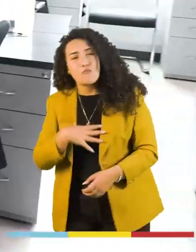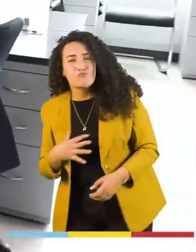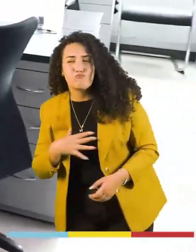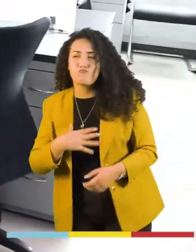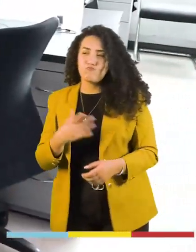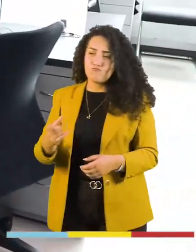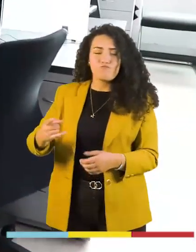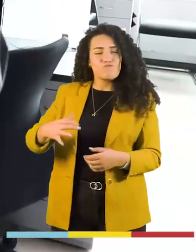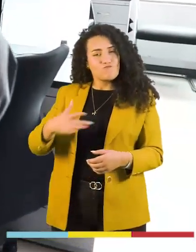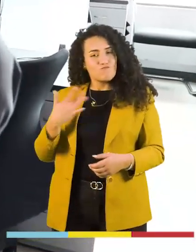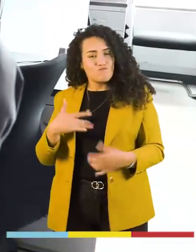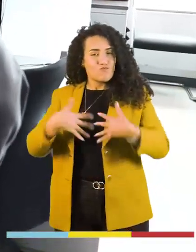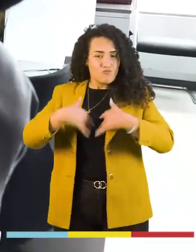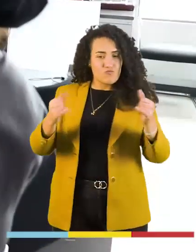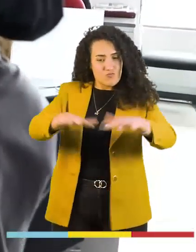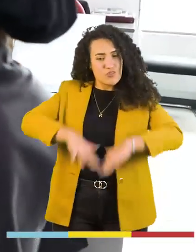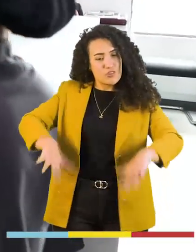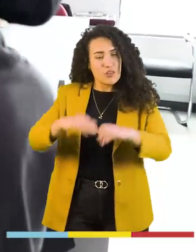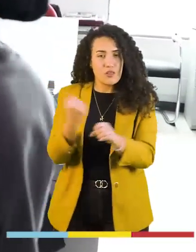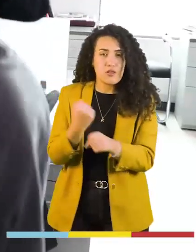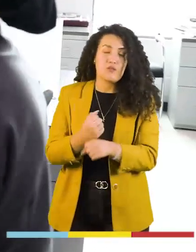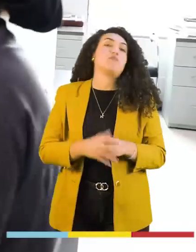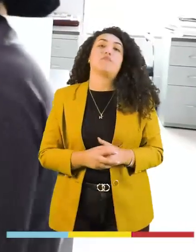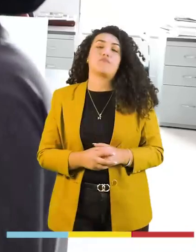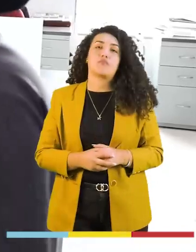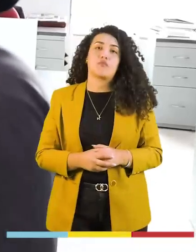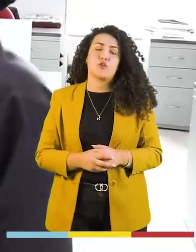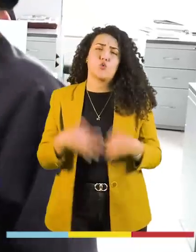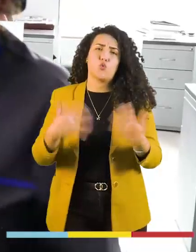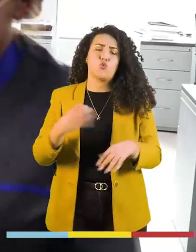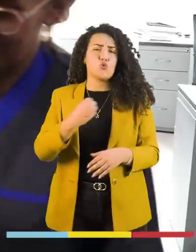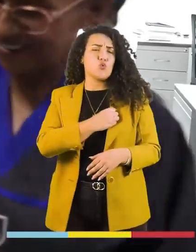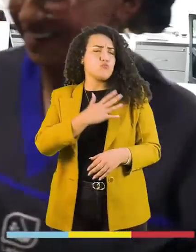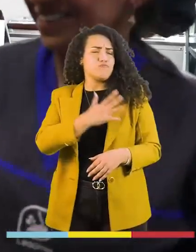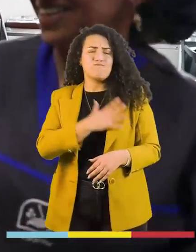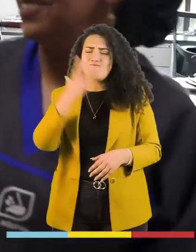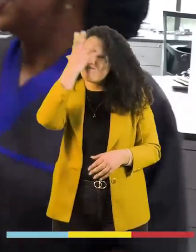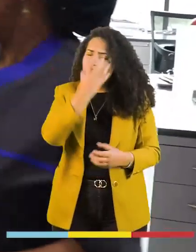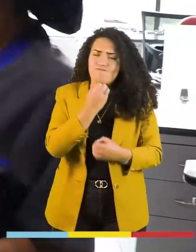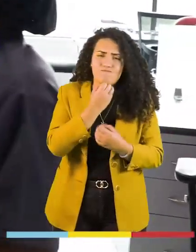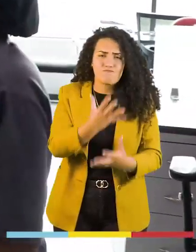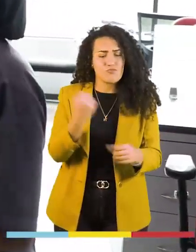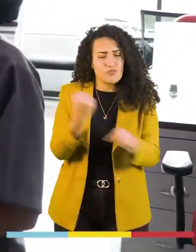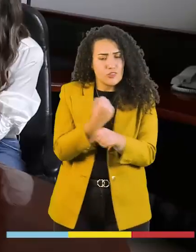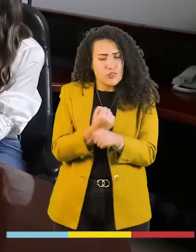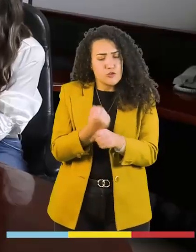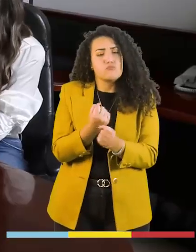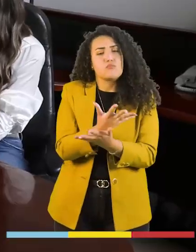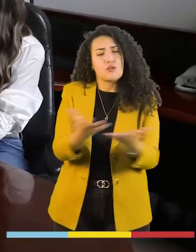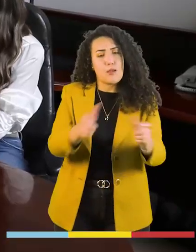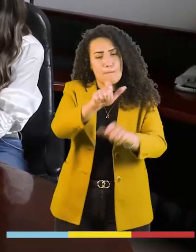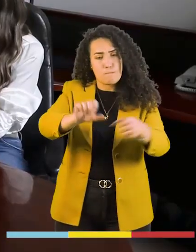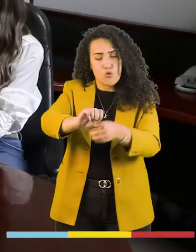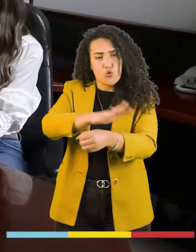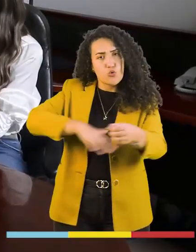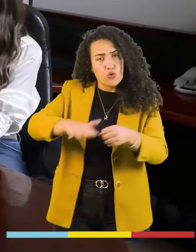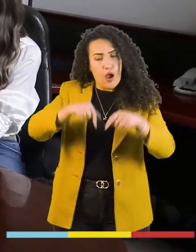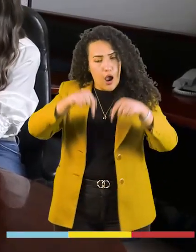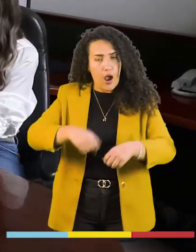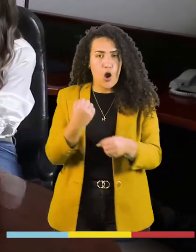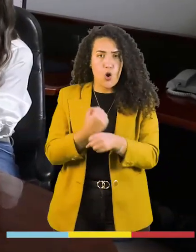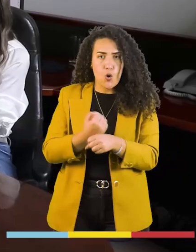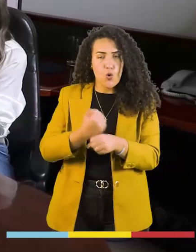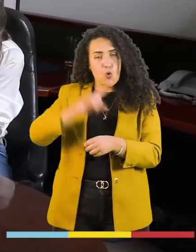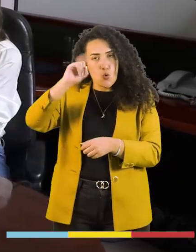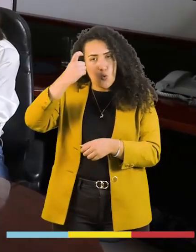también, cariño, que se sientan agradables, que se sientan felices en sus lugares de trabajo. Me he podido encontrar y he